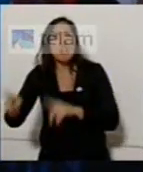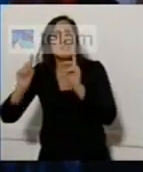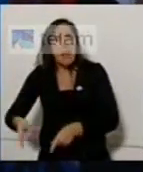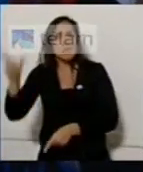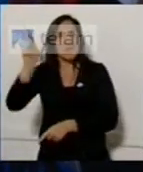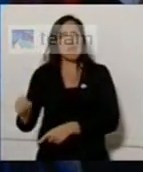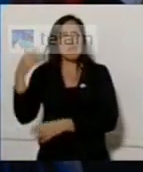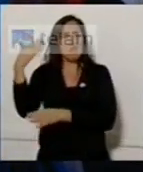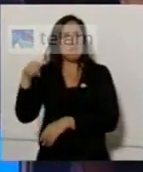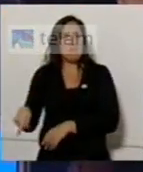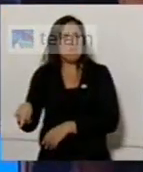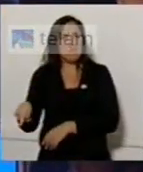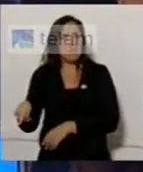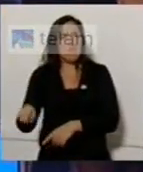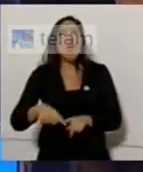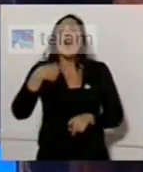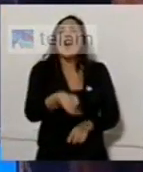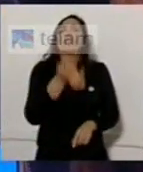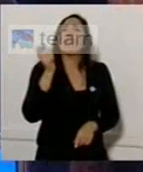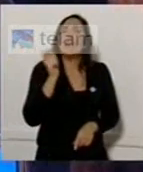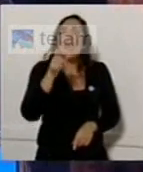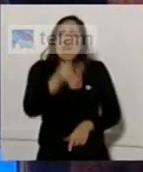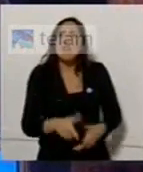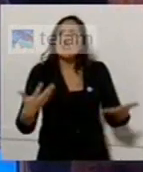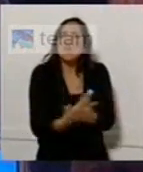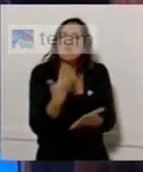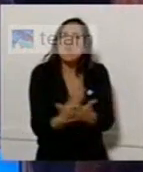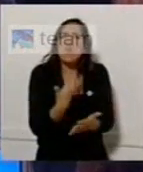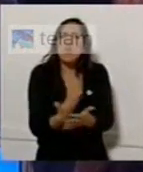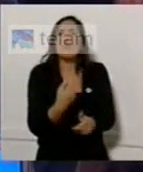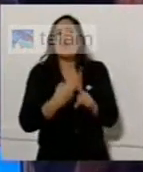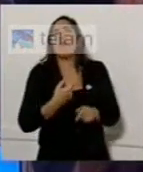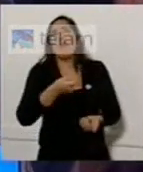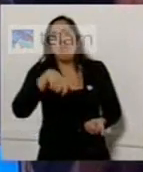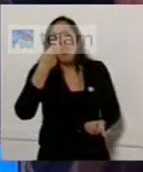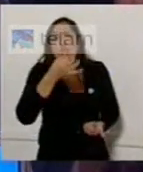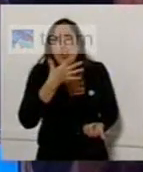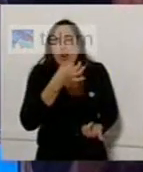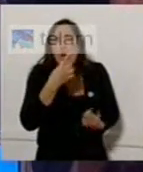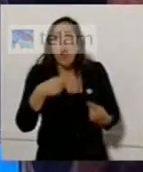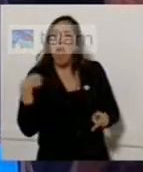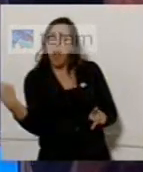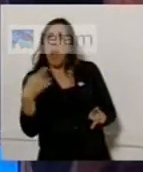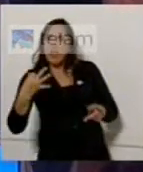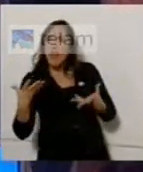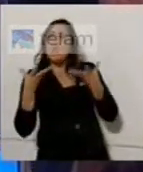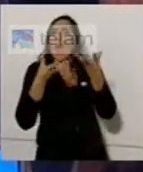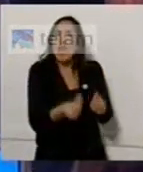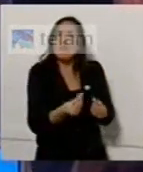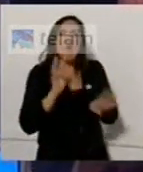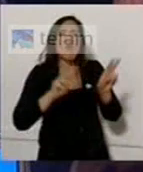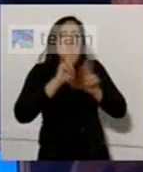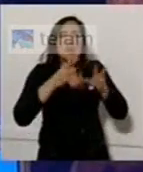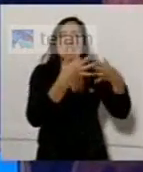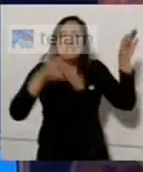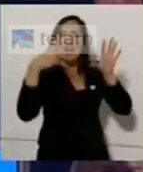es el que sufre adicciones y tenemos que ayudarlo, ese hermano, a rescatarlo